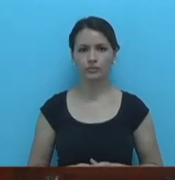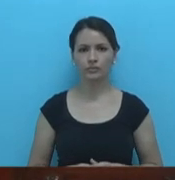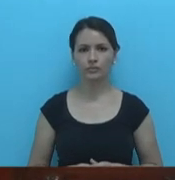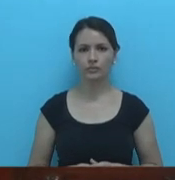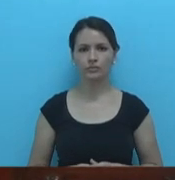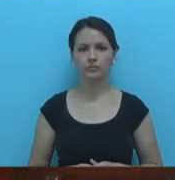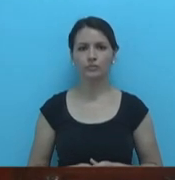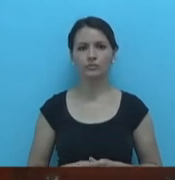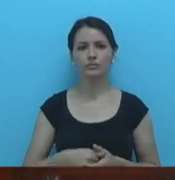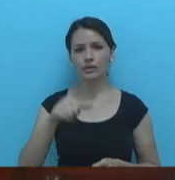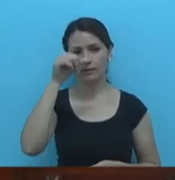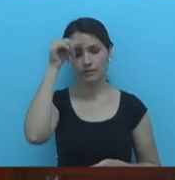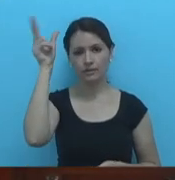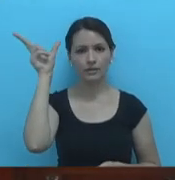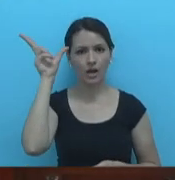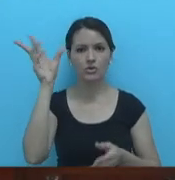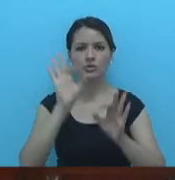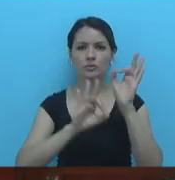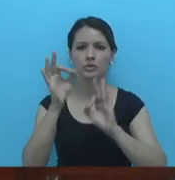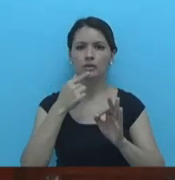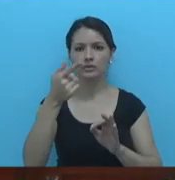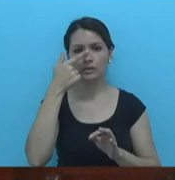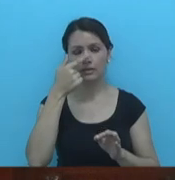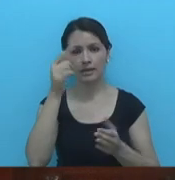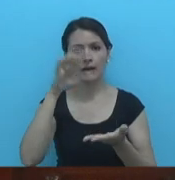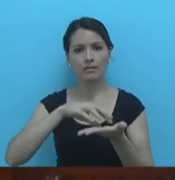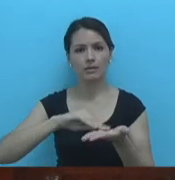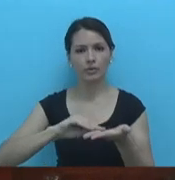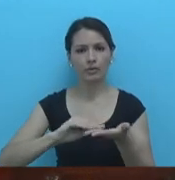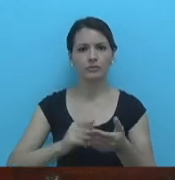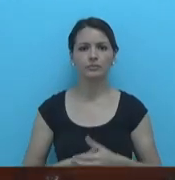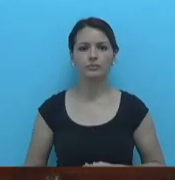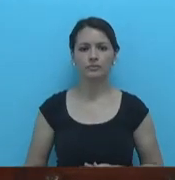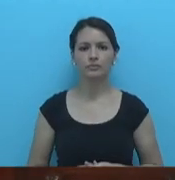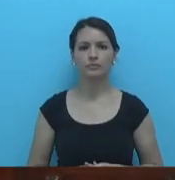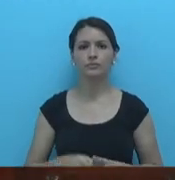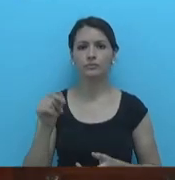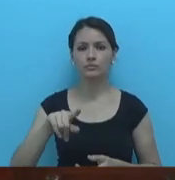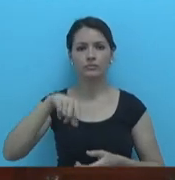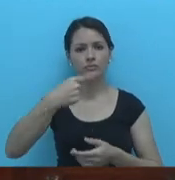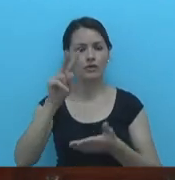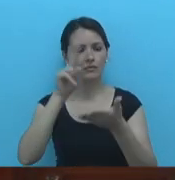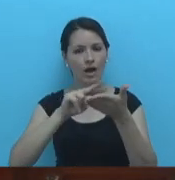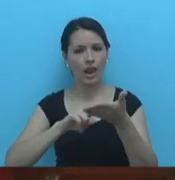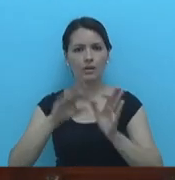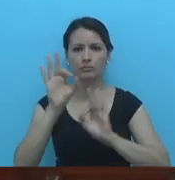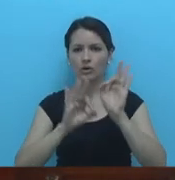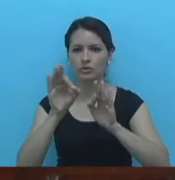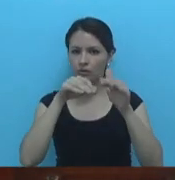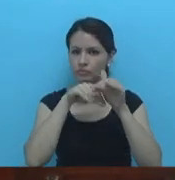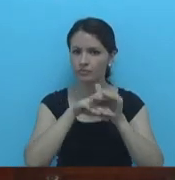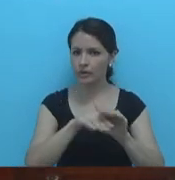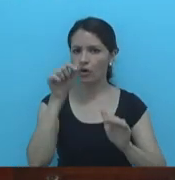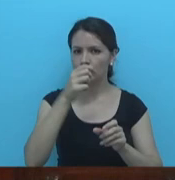2017. 68 proyectos de declaración de interés de esta Cámara. Bien, a continuación se dará lectura a los proyectos reservados en Secretaría para